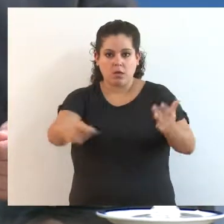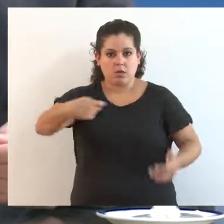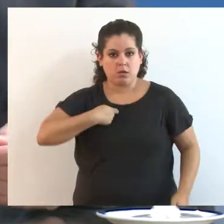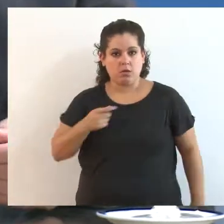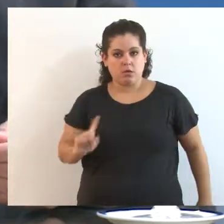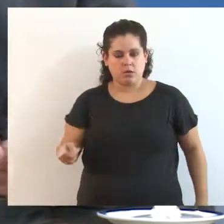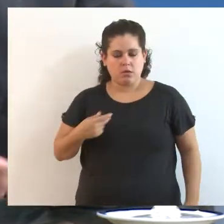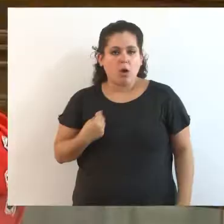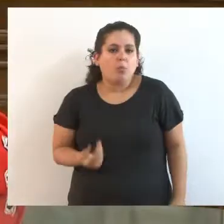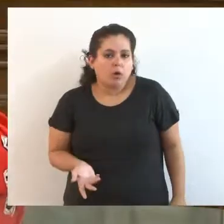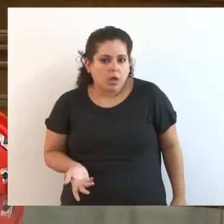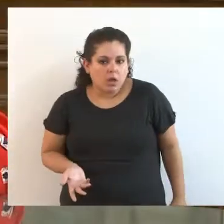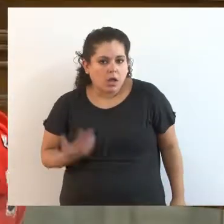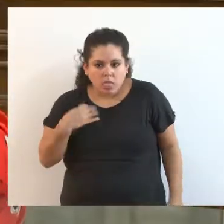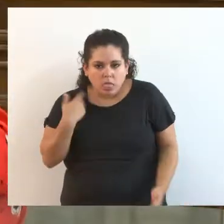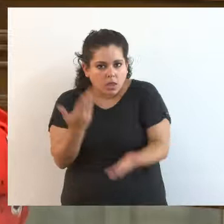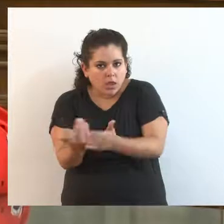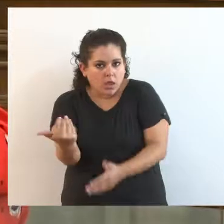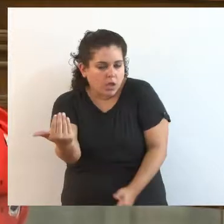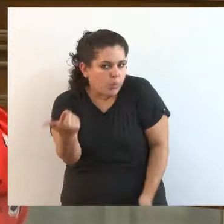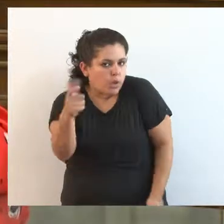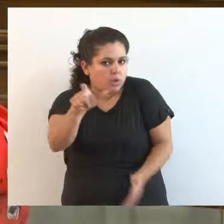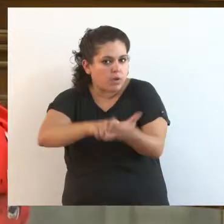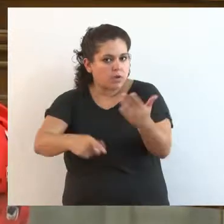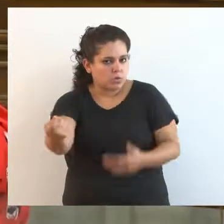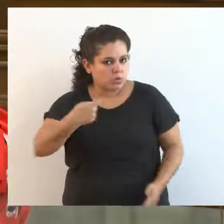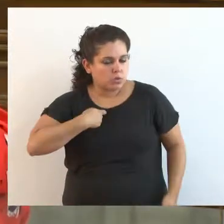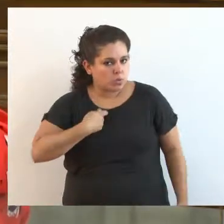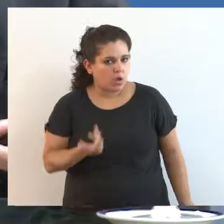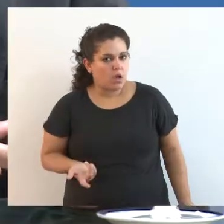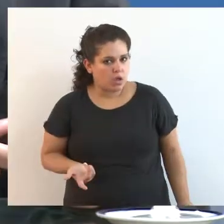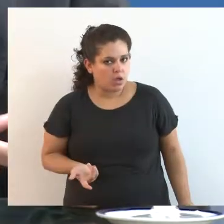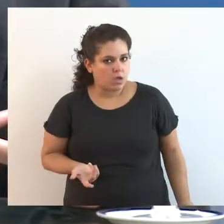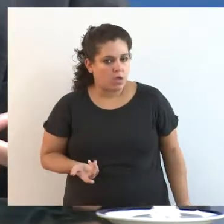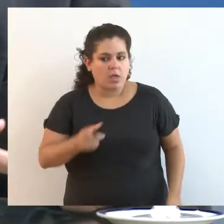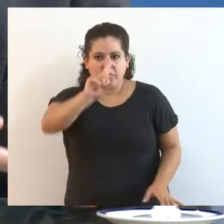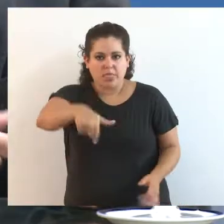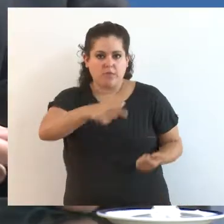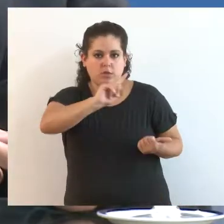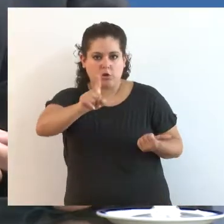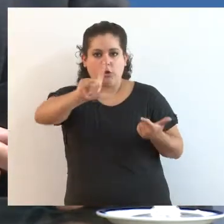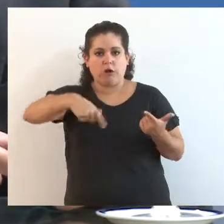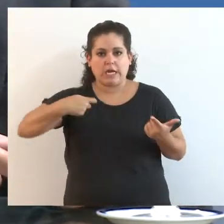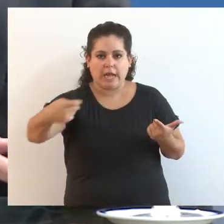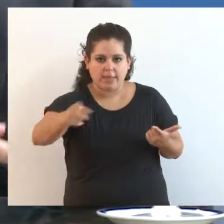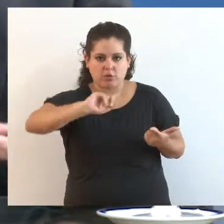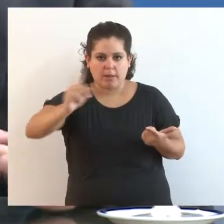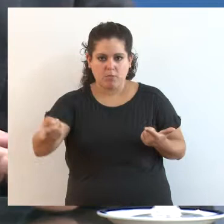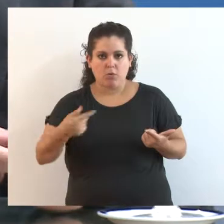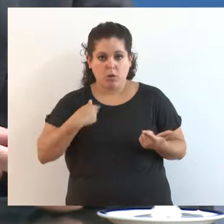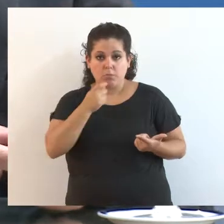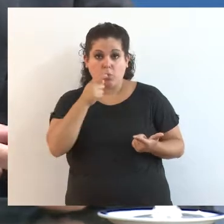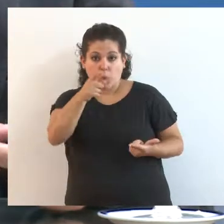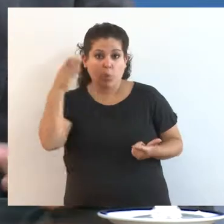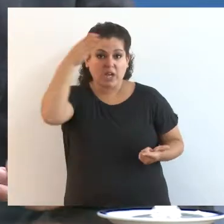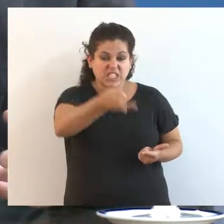negrean la factura. O sea, sí, claro, claro. Hay que pedir la factura, sí. No te atienden ni con débito ni con